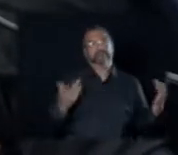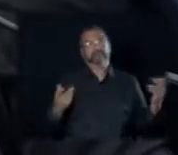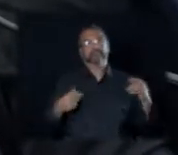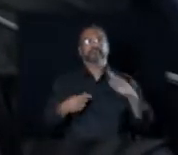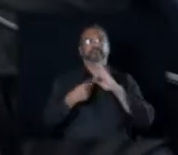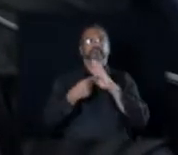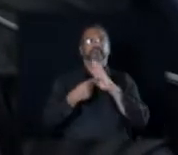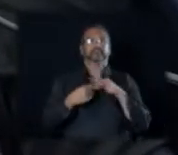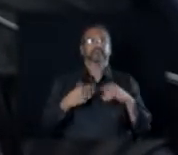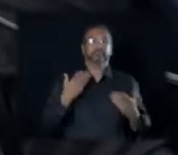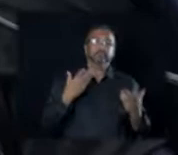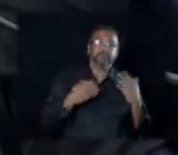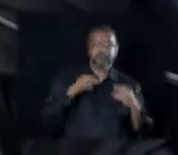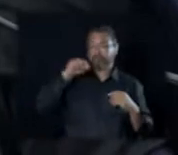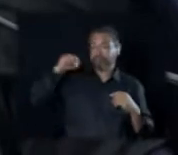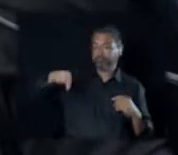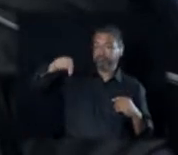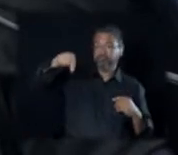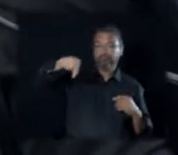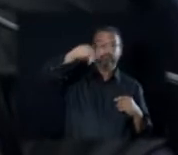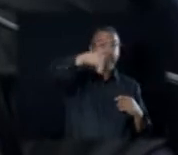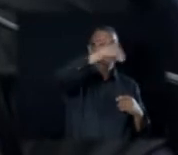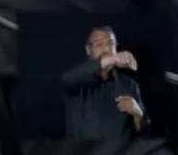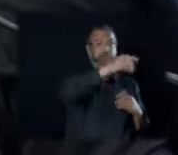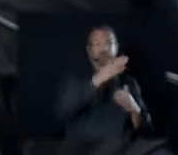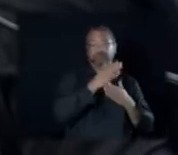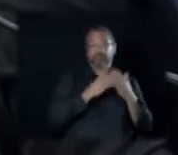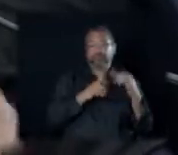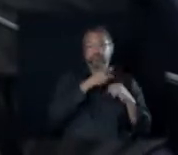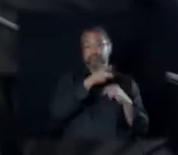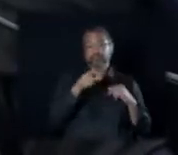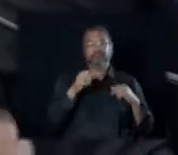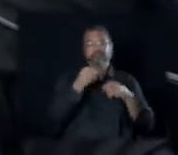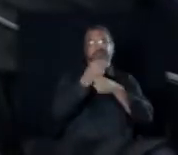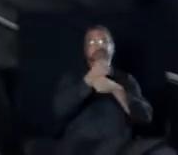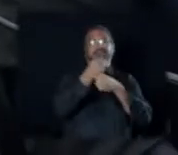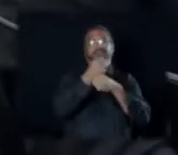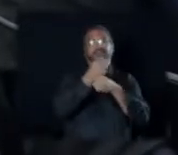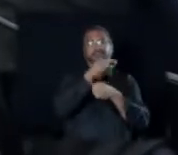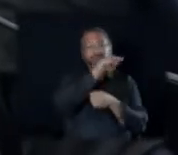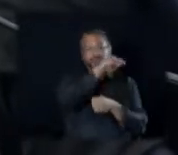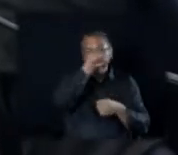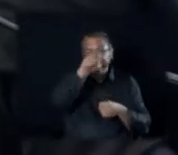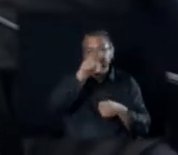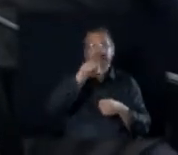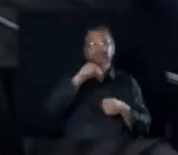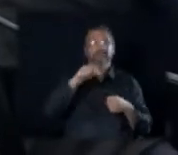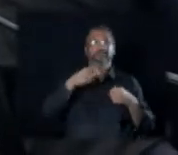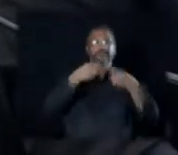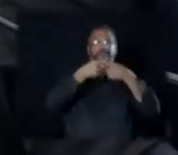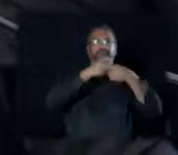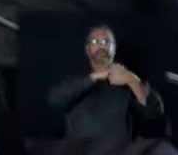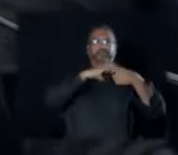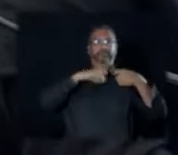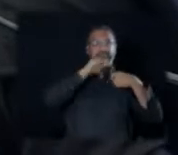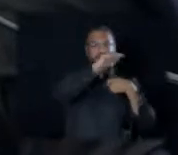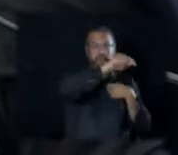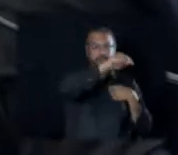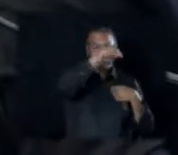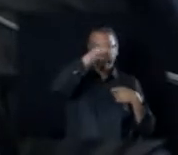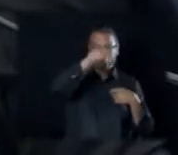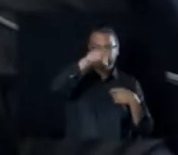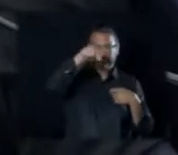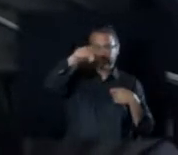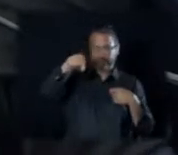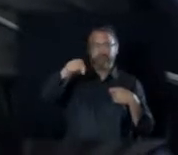Pero se puede decir lo mismo de cultura, por ejemplo. Las entidades pueden ser autónomas, pero eso no quiere decir que